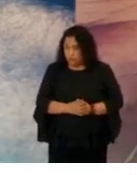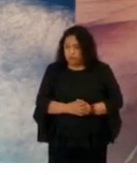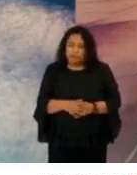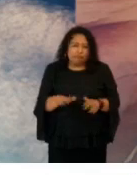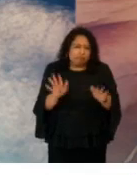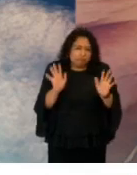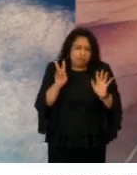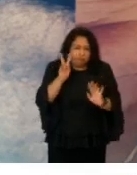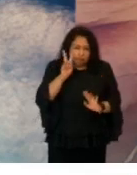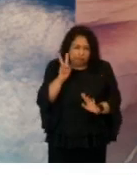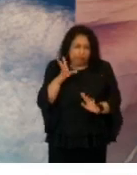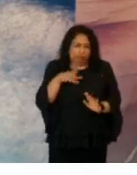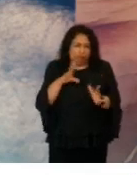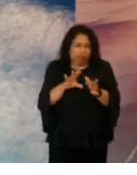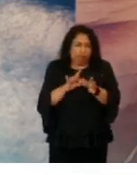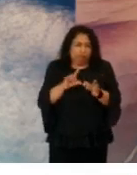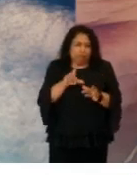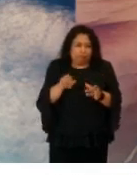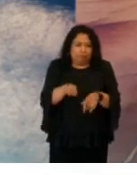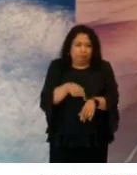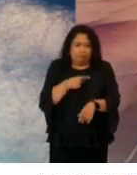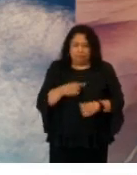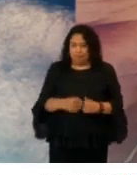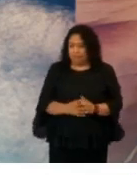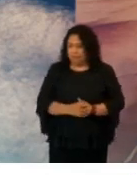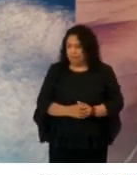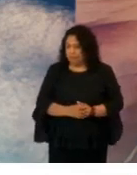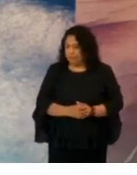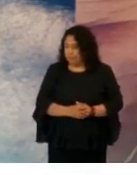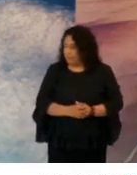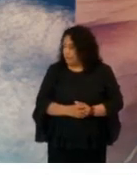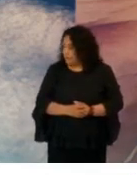mucho. Gracias.